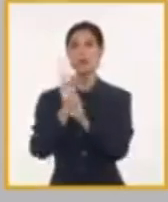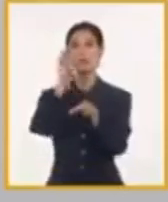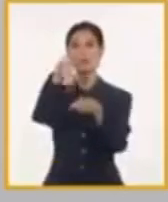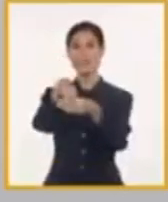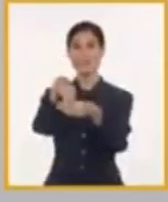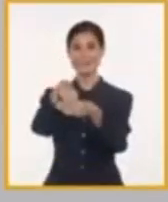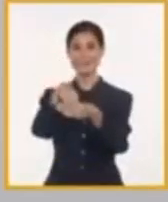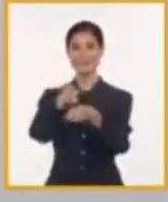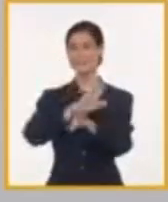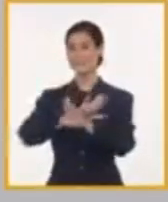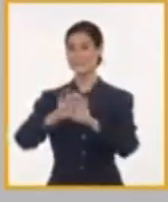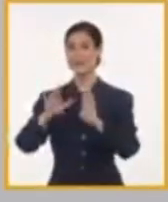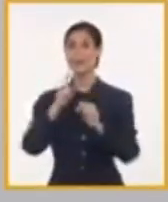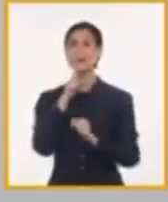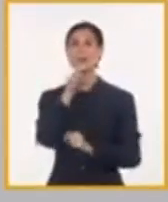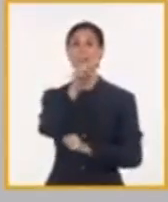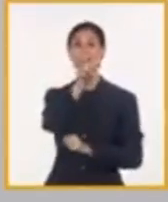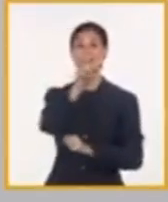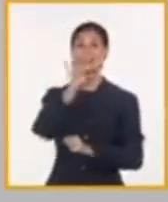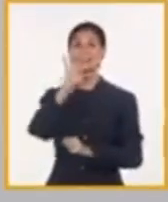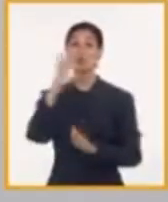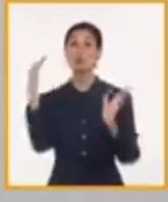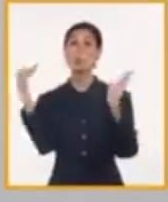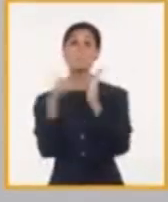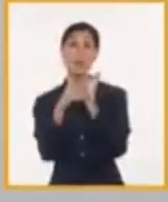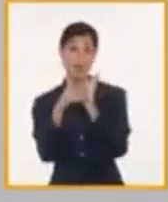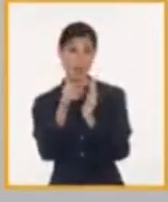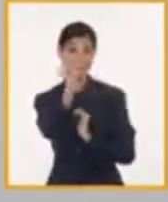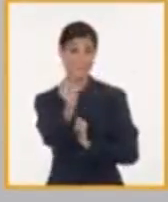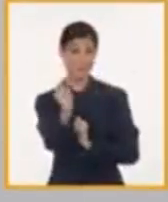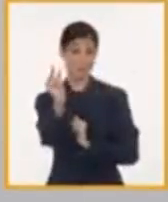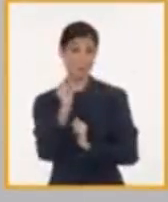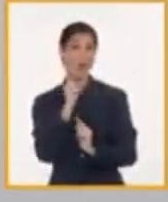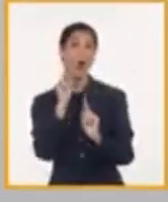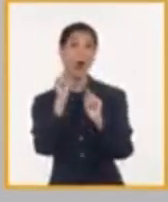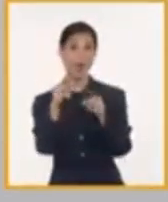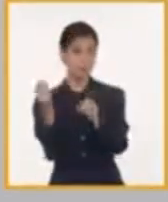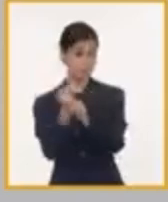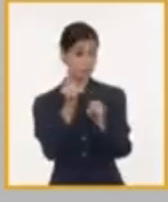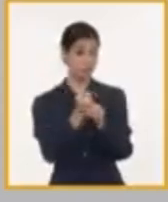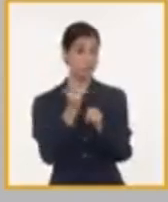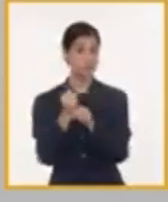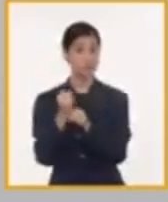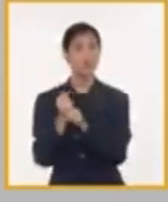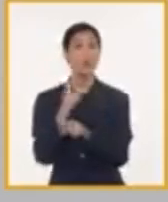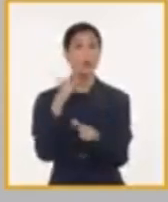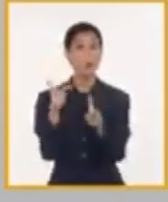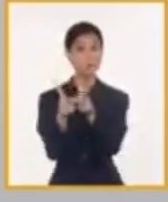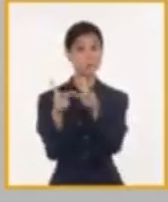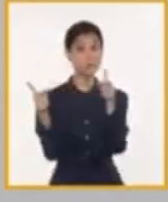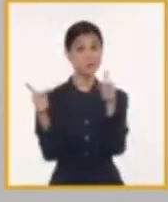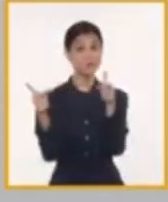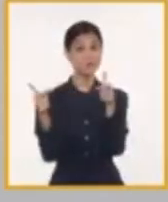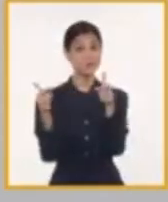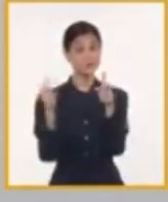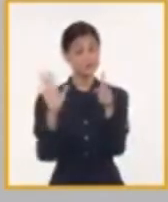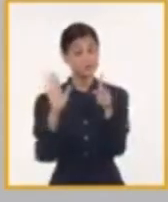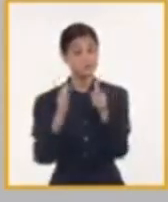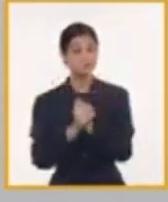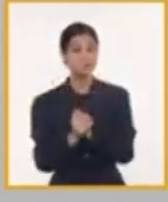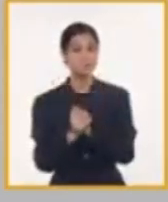un poco más de 18.000 trabajadores. Ahora bien, ¿cuál es la situación actual hoy de